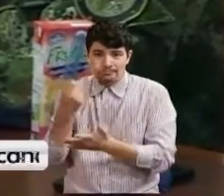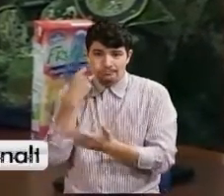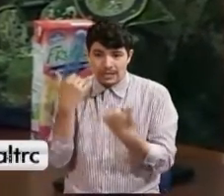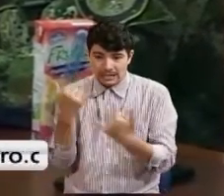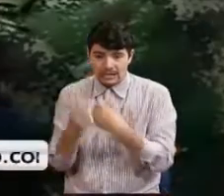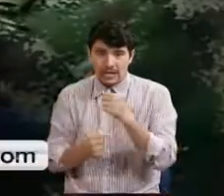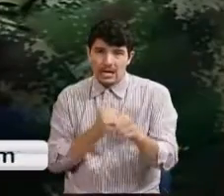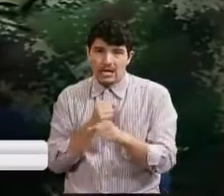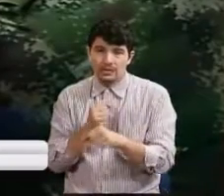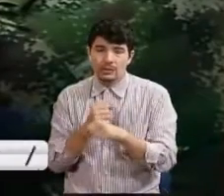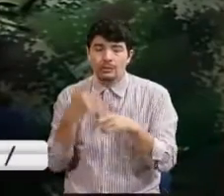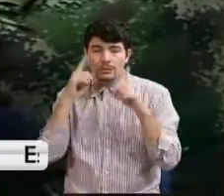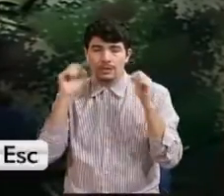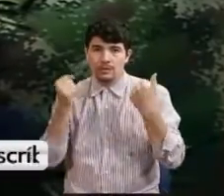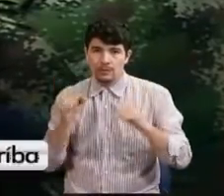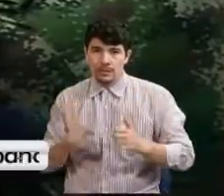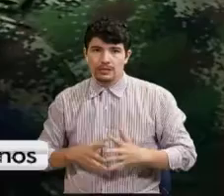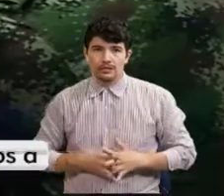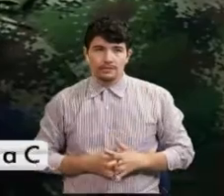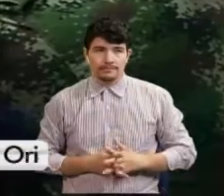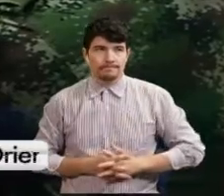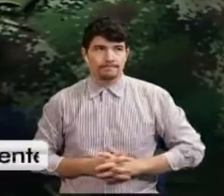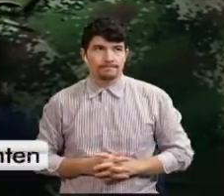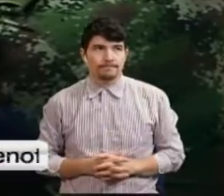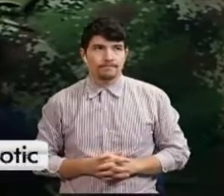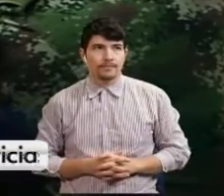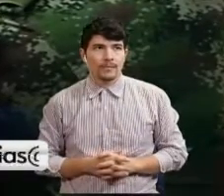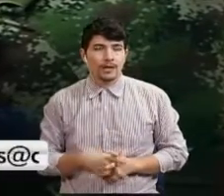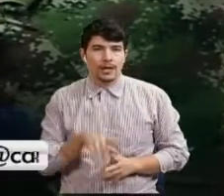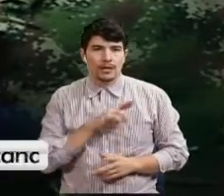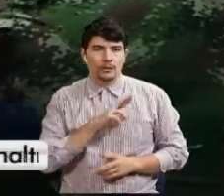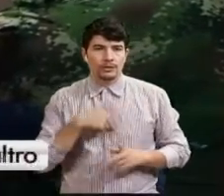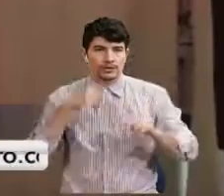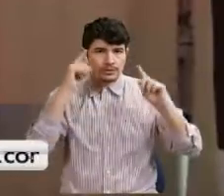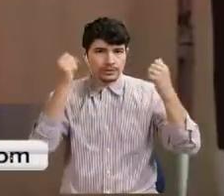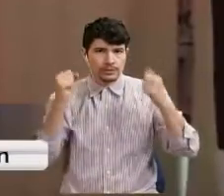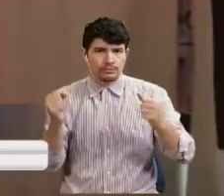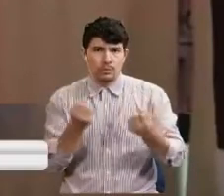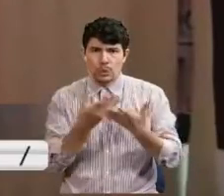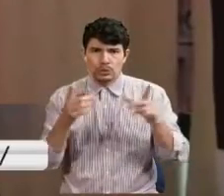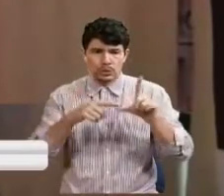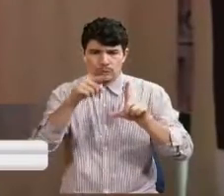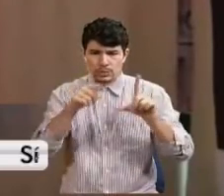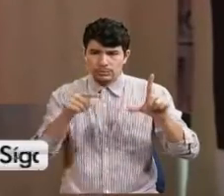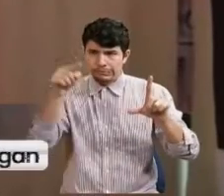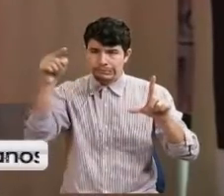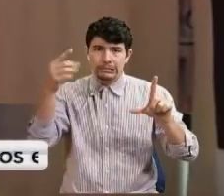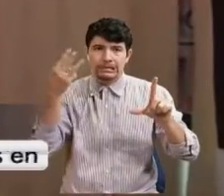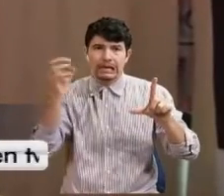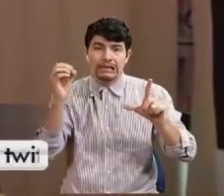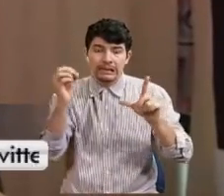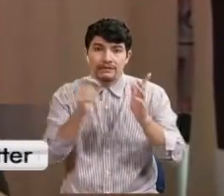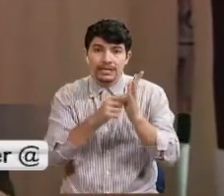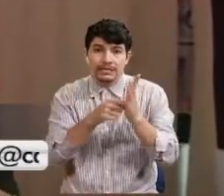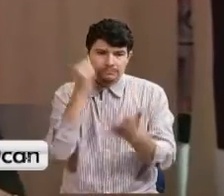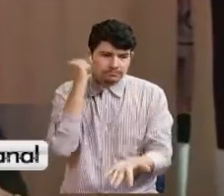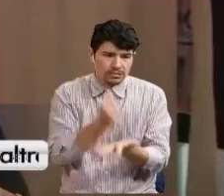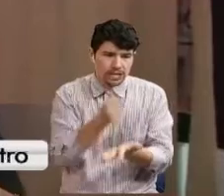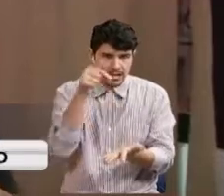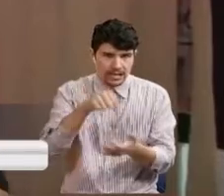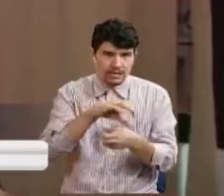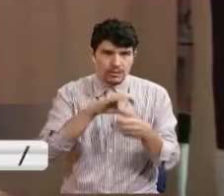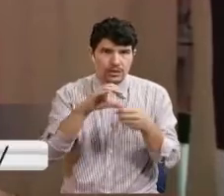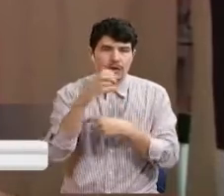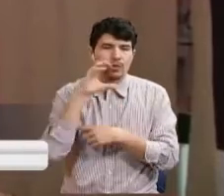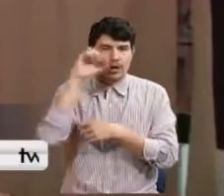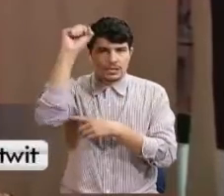del año no deja de ser alarmante pero obviamente si nos inquieta el tema de homicidios que tenemos un leve incremento en el tema de homicidios pese al esfuerzo